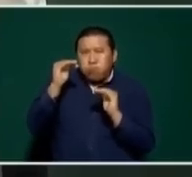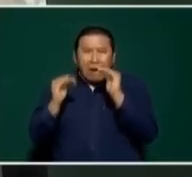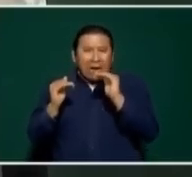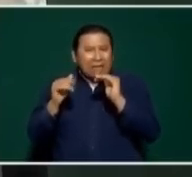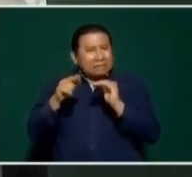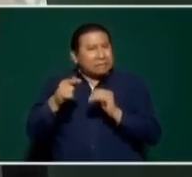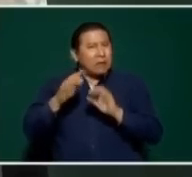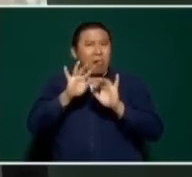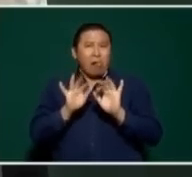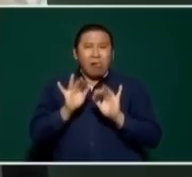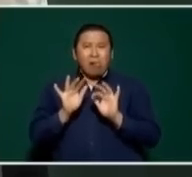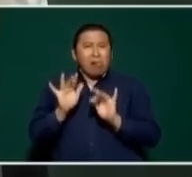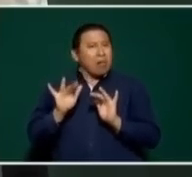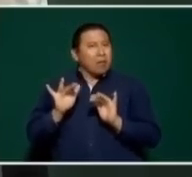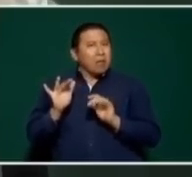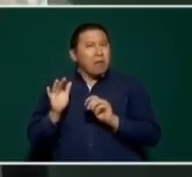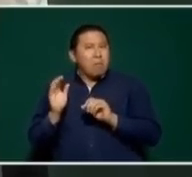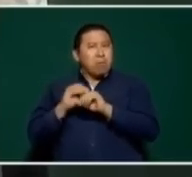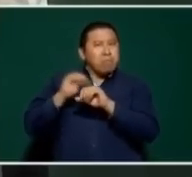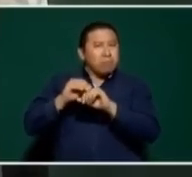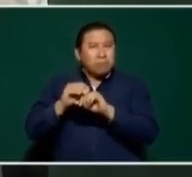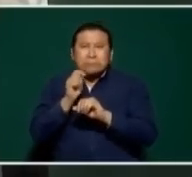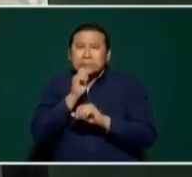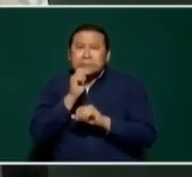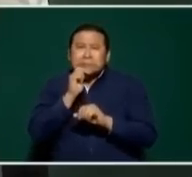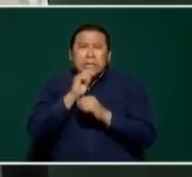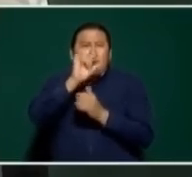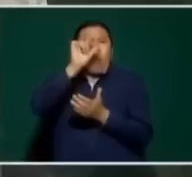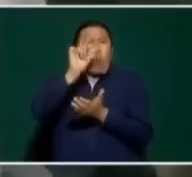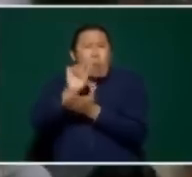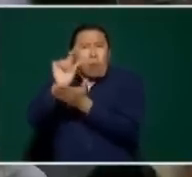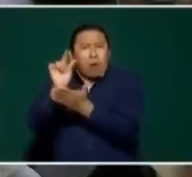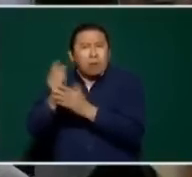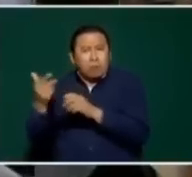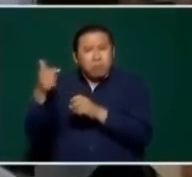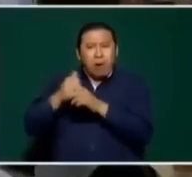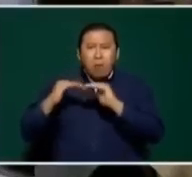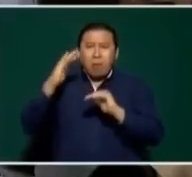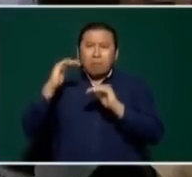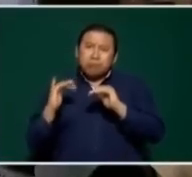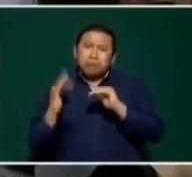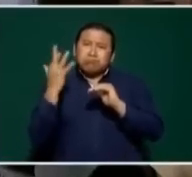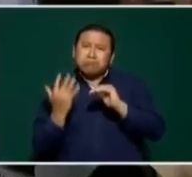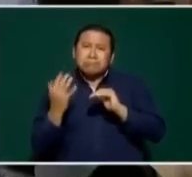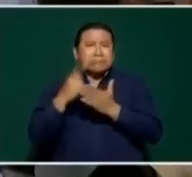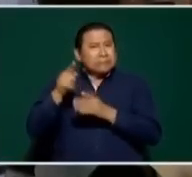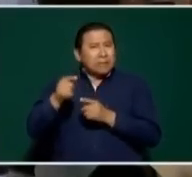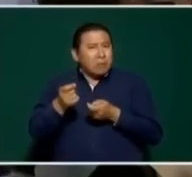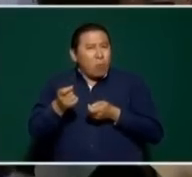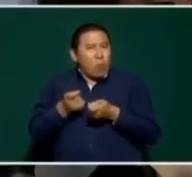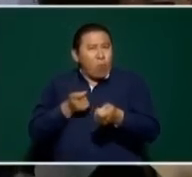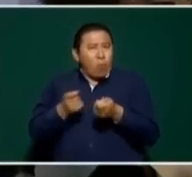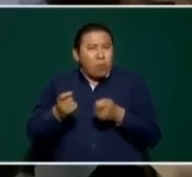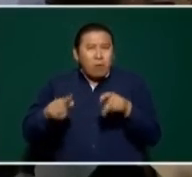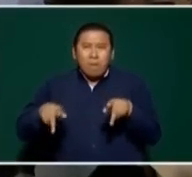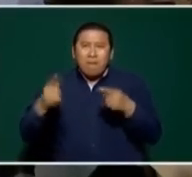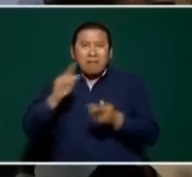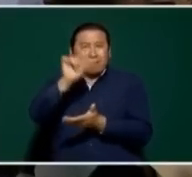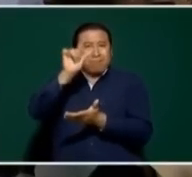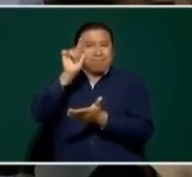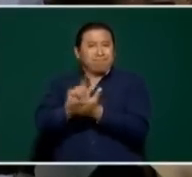que la computadora no estaba registrando ni los litros que despachaba. Esto implica que el control de venta de